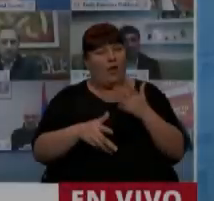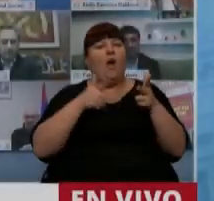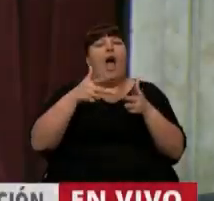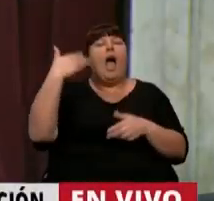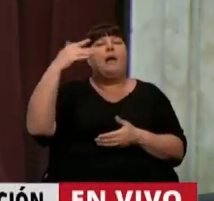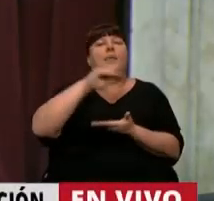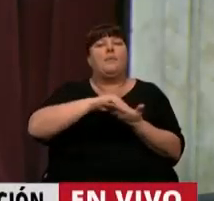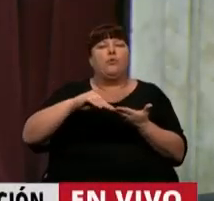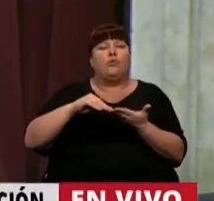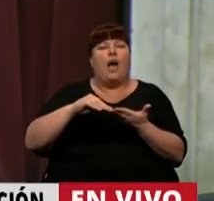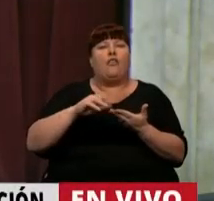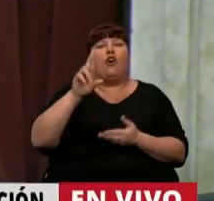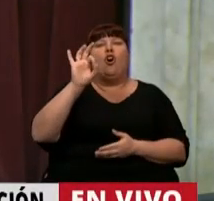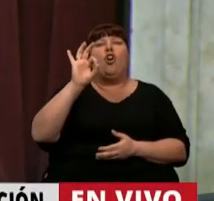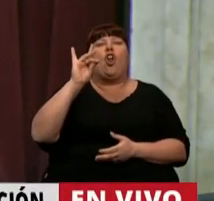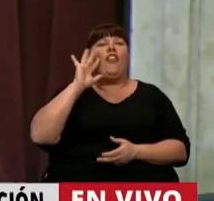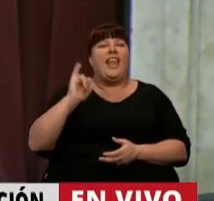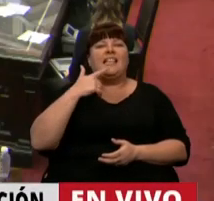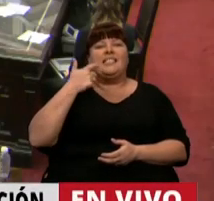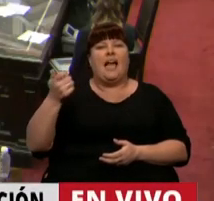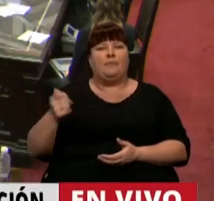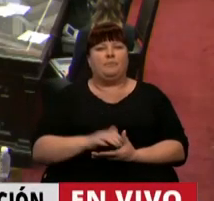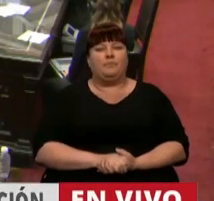Uso de la palabra el diputado Nicolás Rodríguez A.